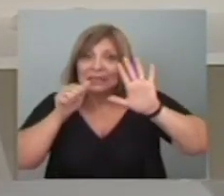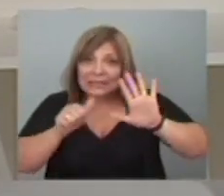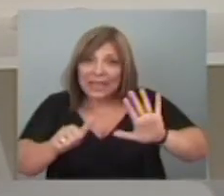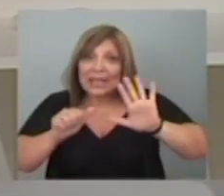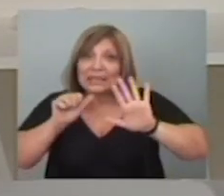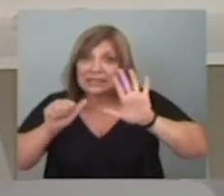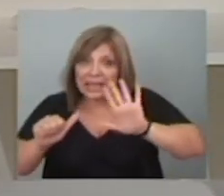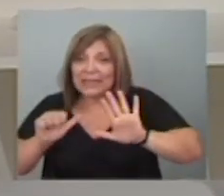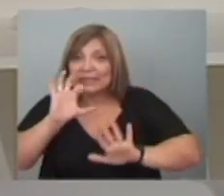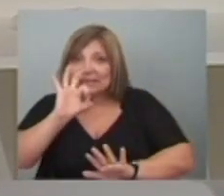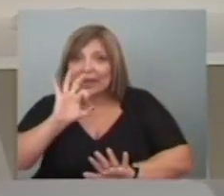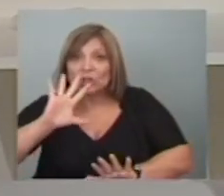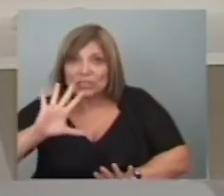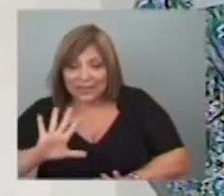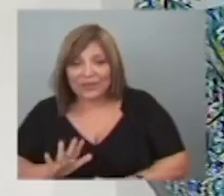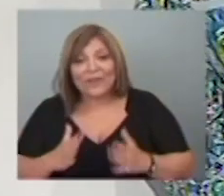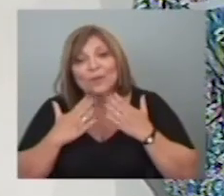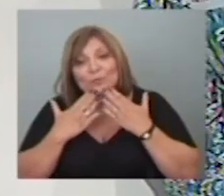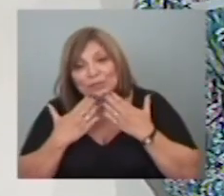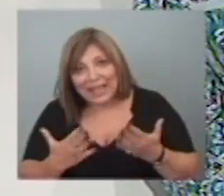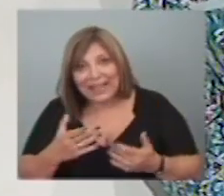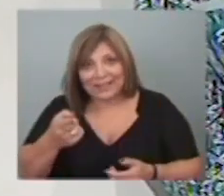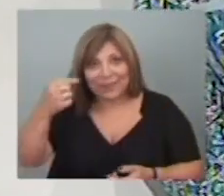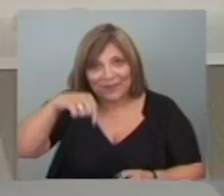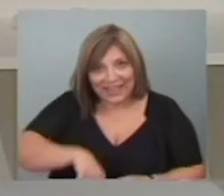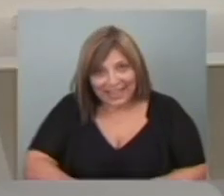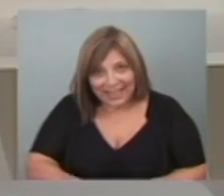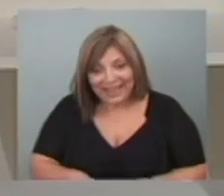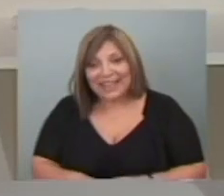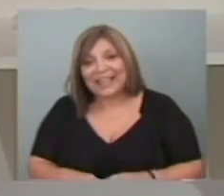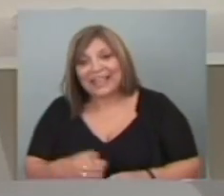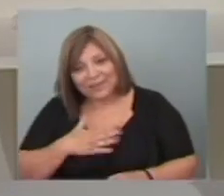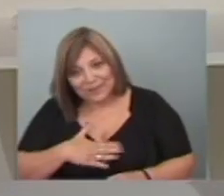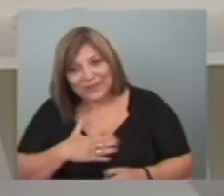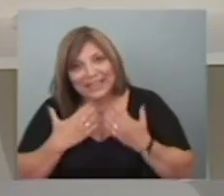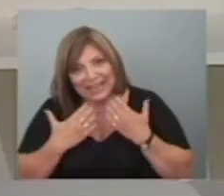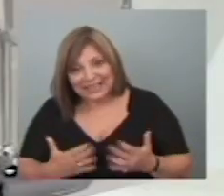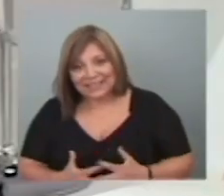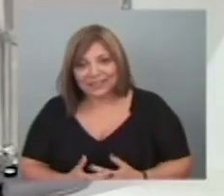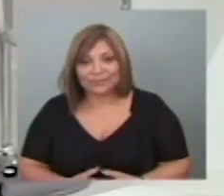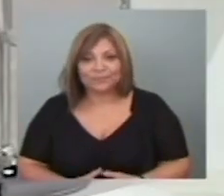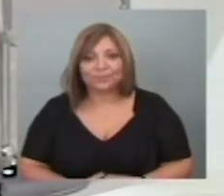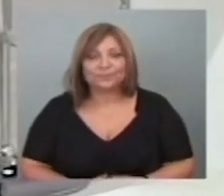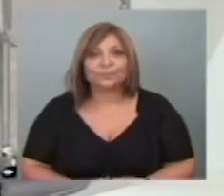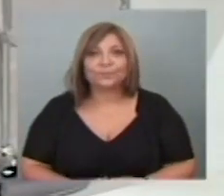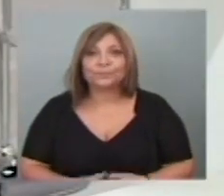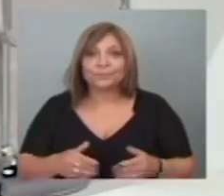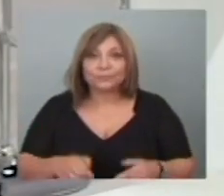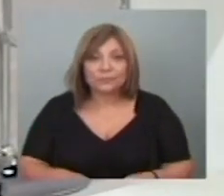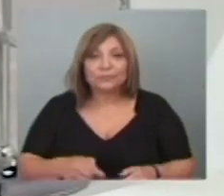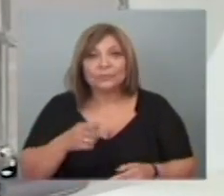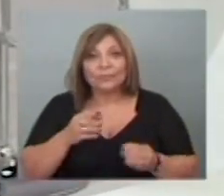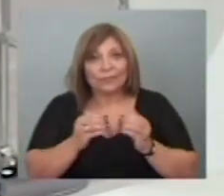099-376-605. Bien. Rinche, muchas gracias por haber venido esta noche. No, gracias a ustedes. Bueno, muchas gracias. Ana María,